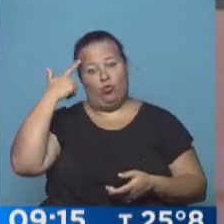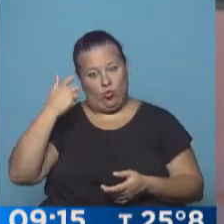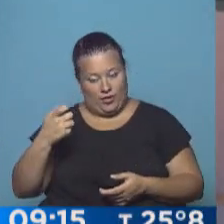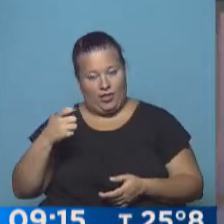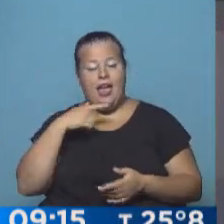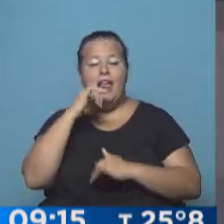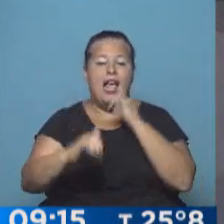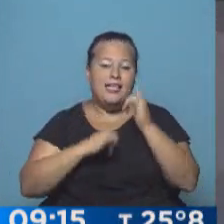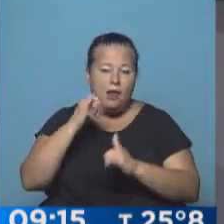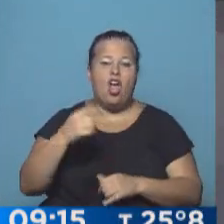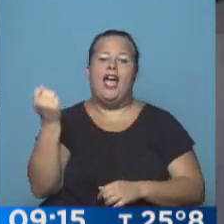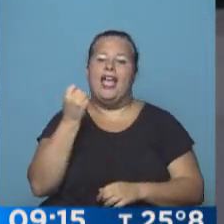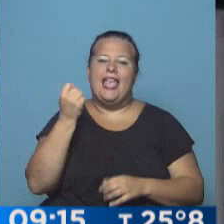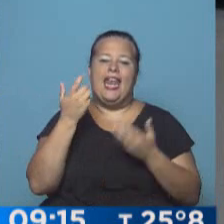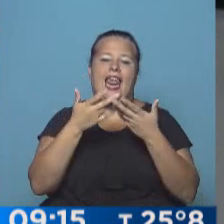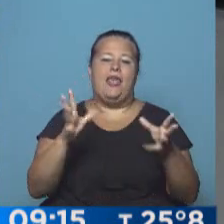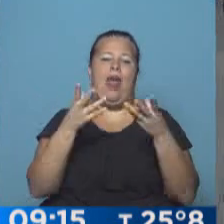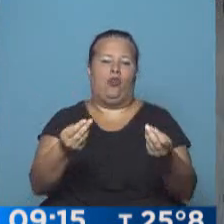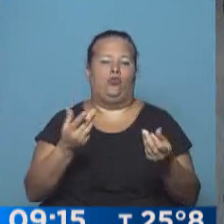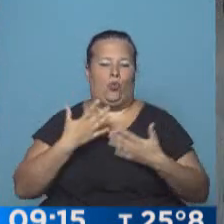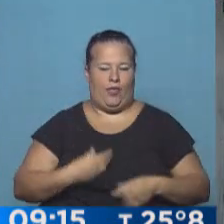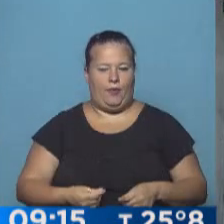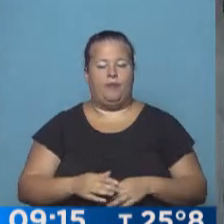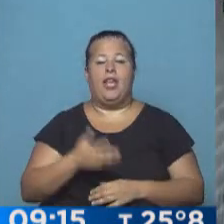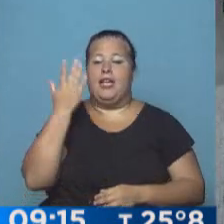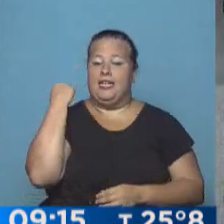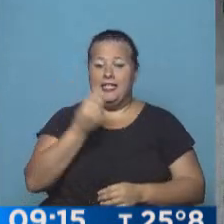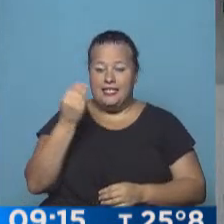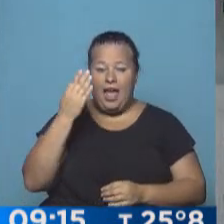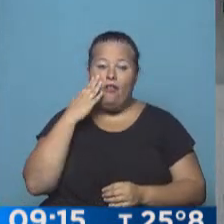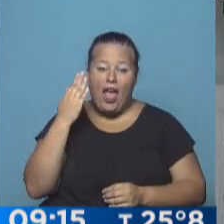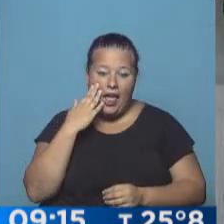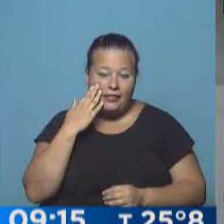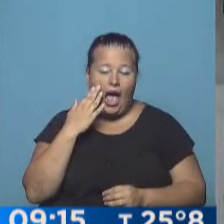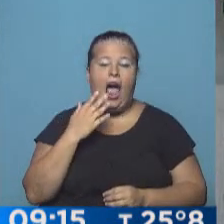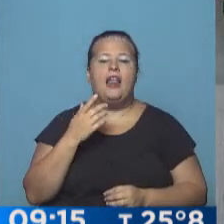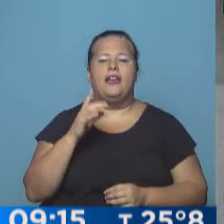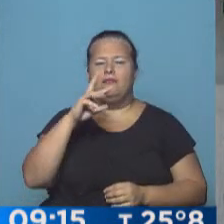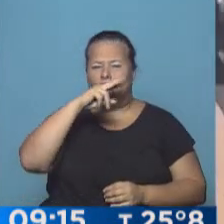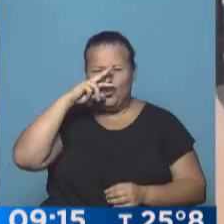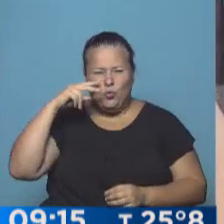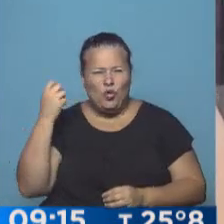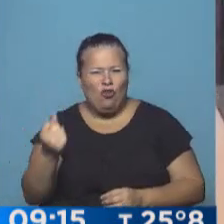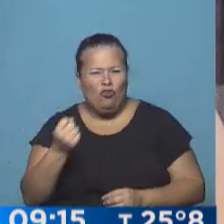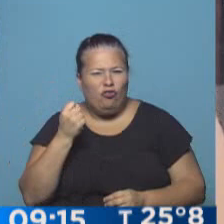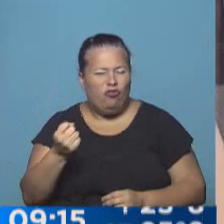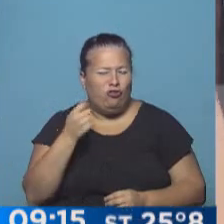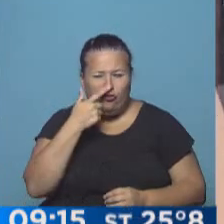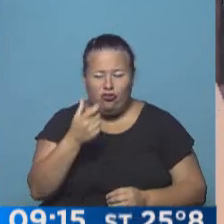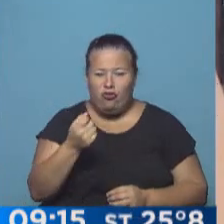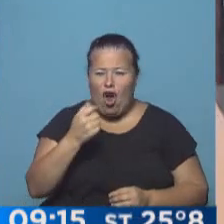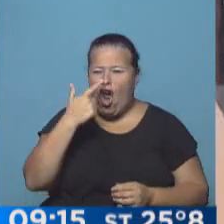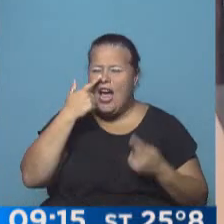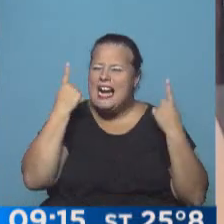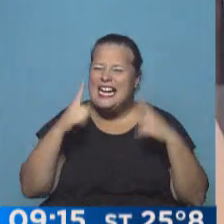Él argumentaba que quería liberarlos. El sábado por la tarde se siente un olor muy fuerte,